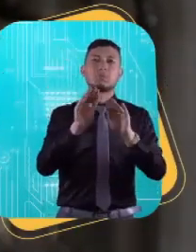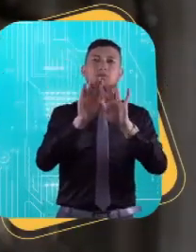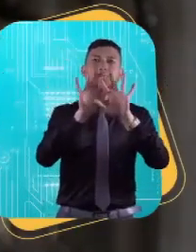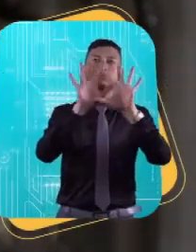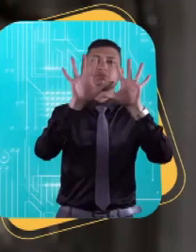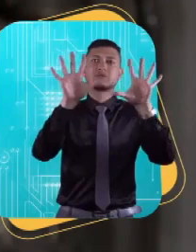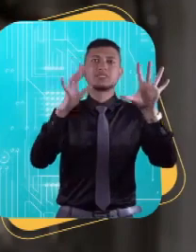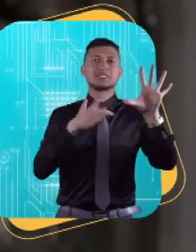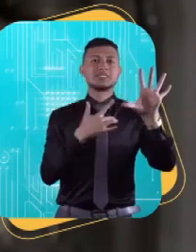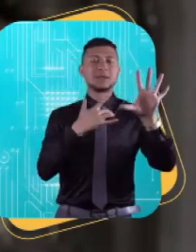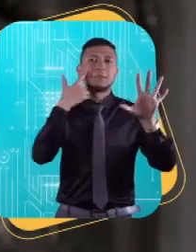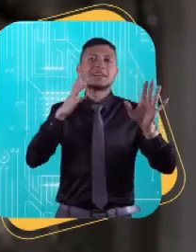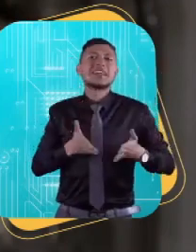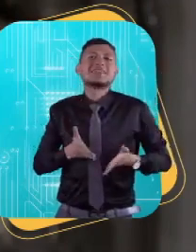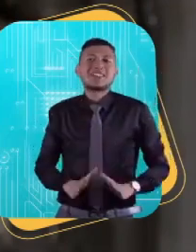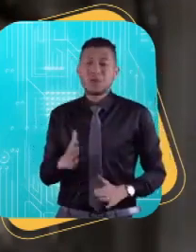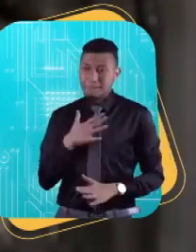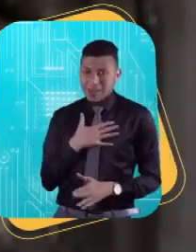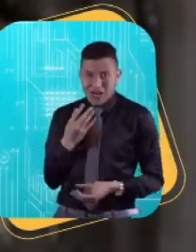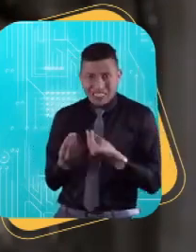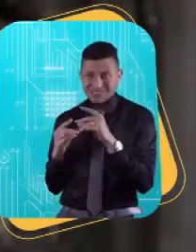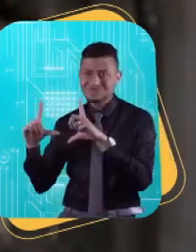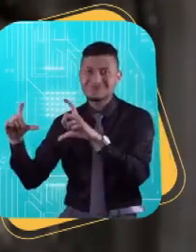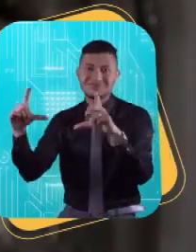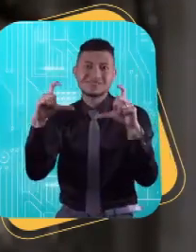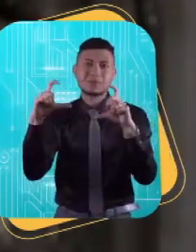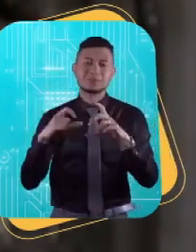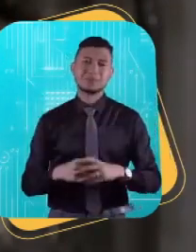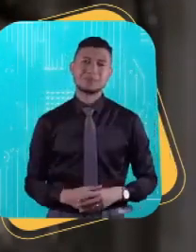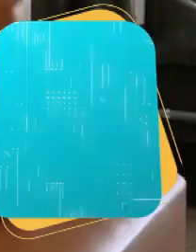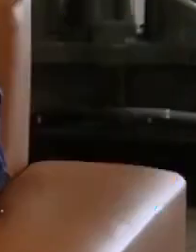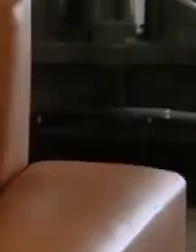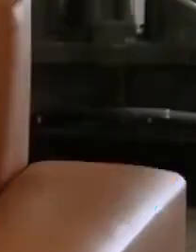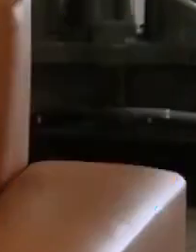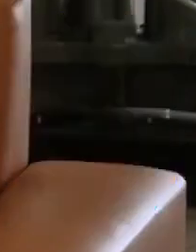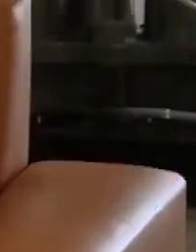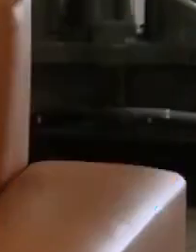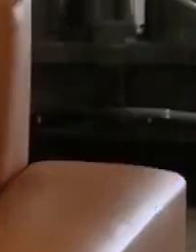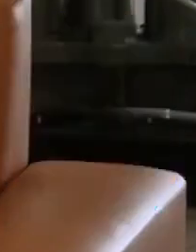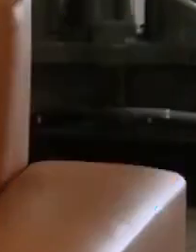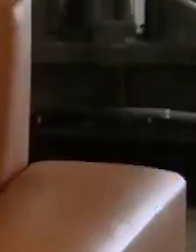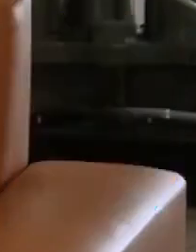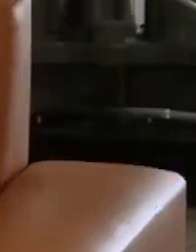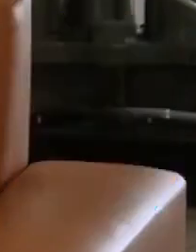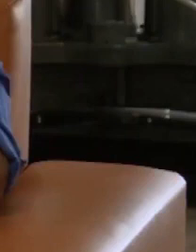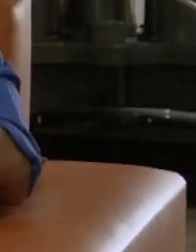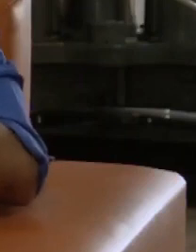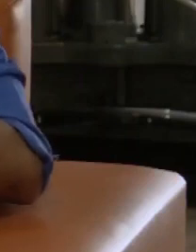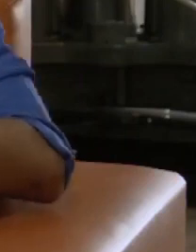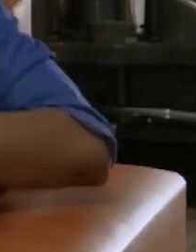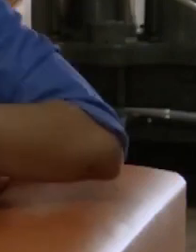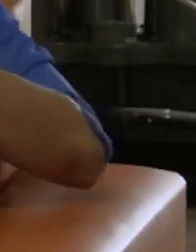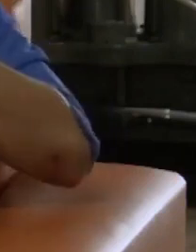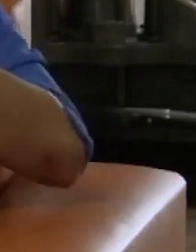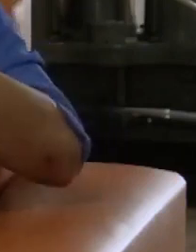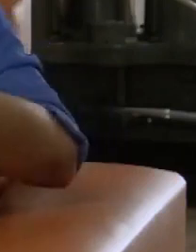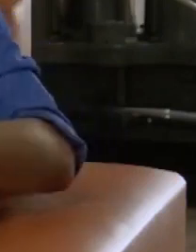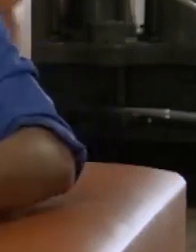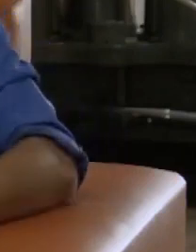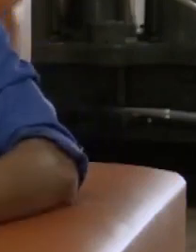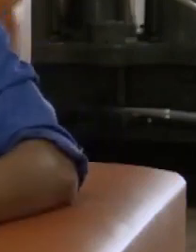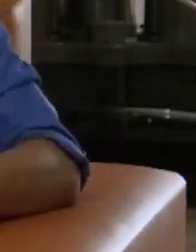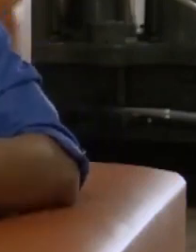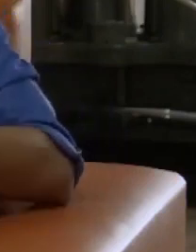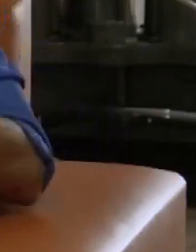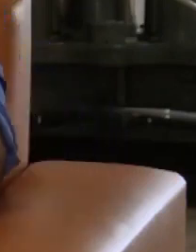veía que salía, como que nacía algo que yo había hecho. Pero, Filiberto, me gustaría que tú, con esa ardua